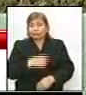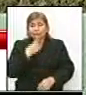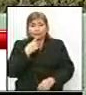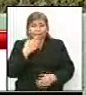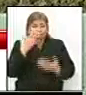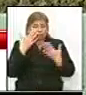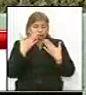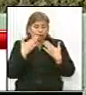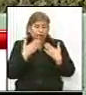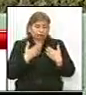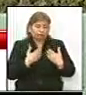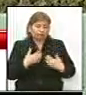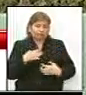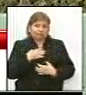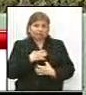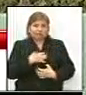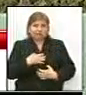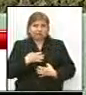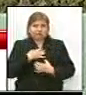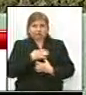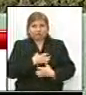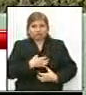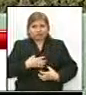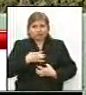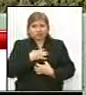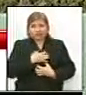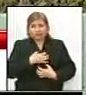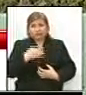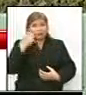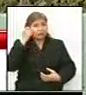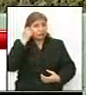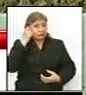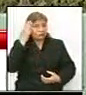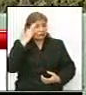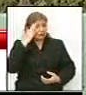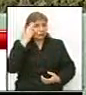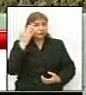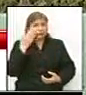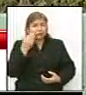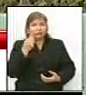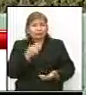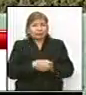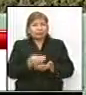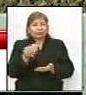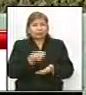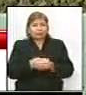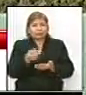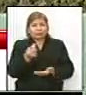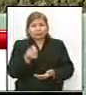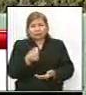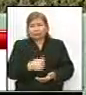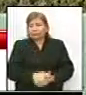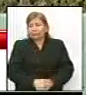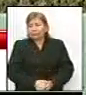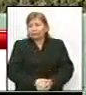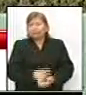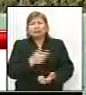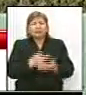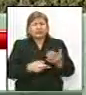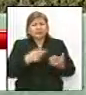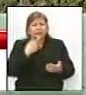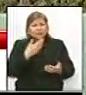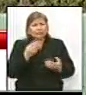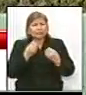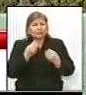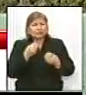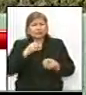una pena y una rabia. En el sentido de saber que cómo se roban la plata. Es eso.